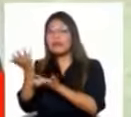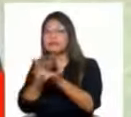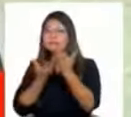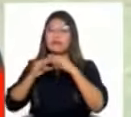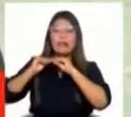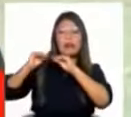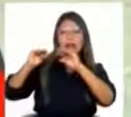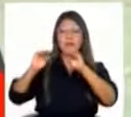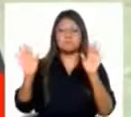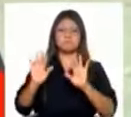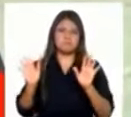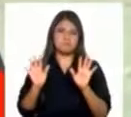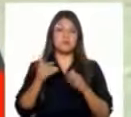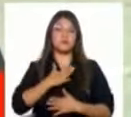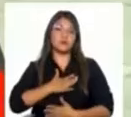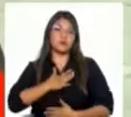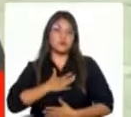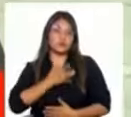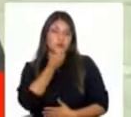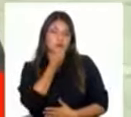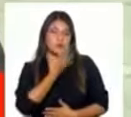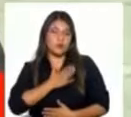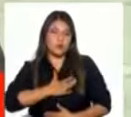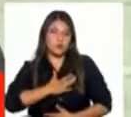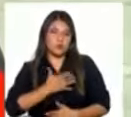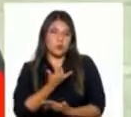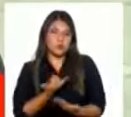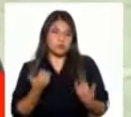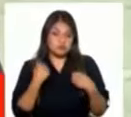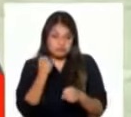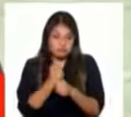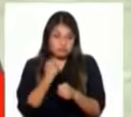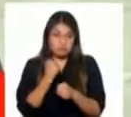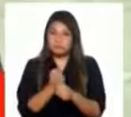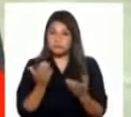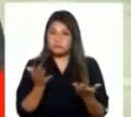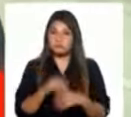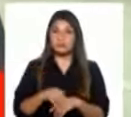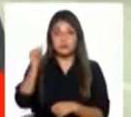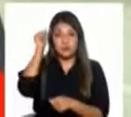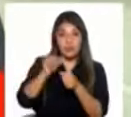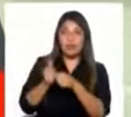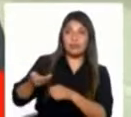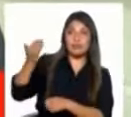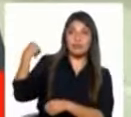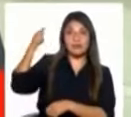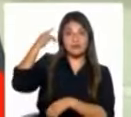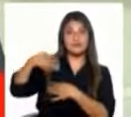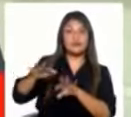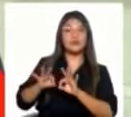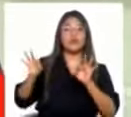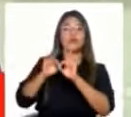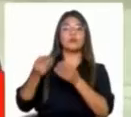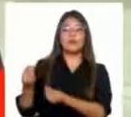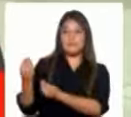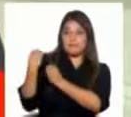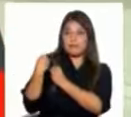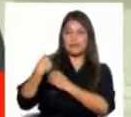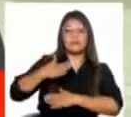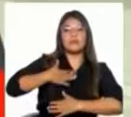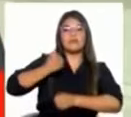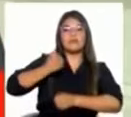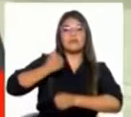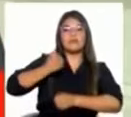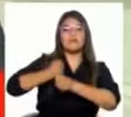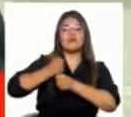desmiente el rumor que habría generado en las redes sociales la reunión de la mandataria con